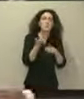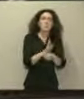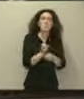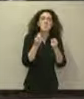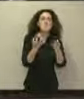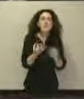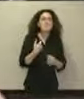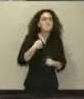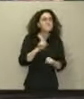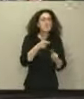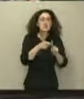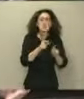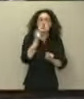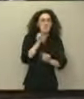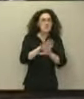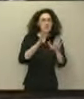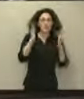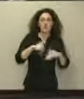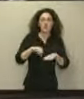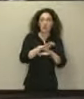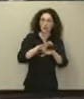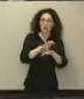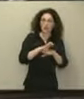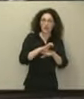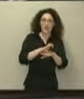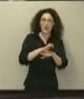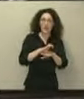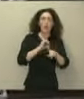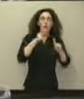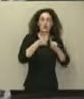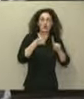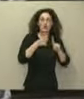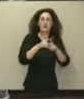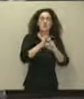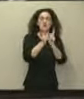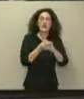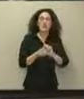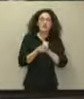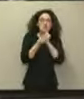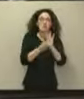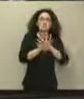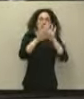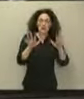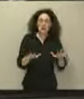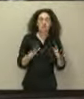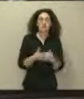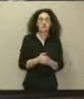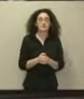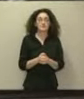y realmente la consejera yo creo que ha sido clara en los objetivos de esas modificaciones que se plantean